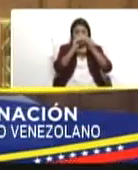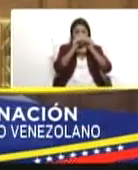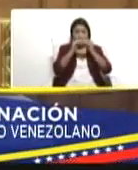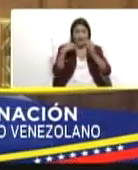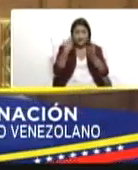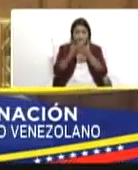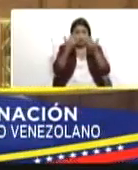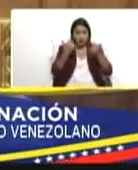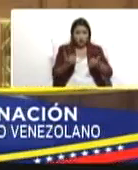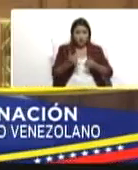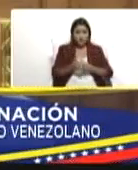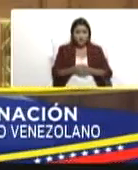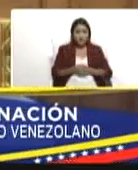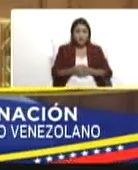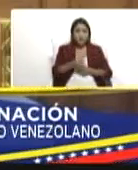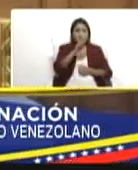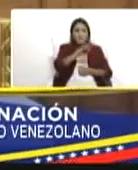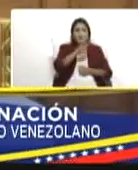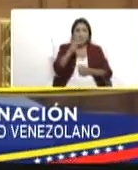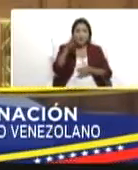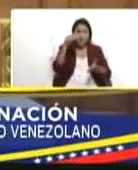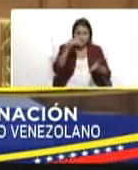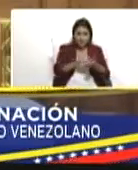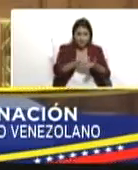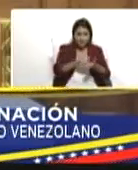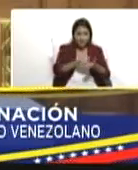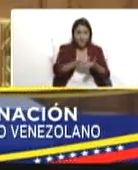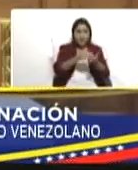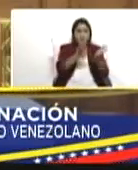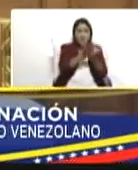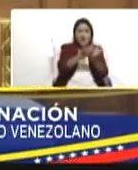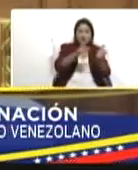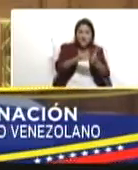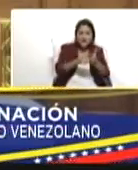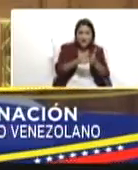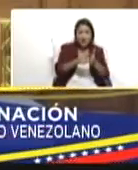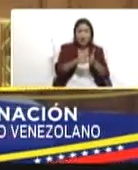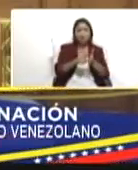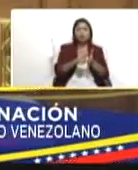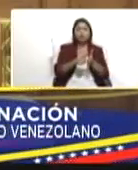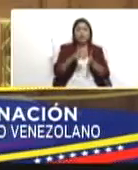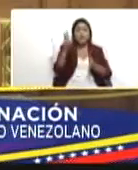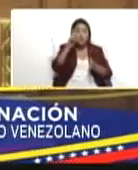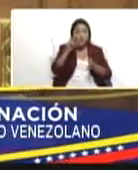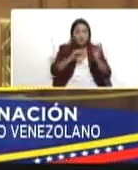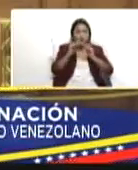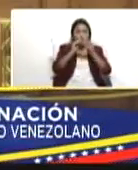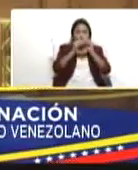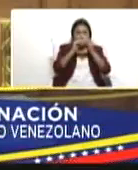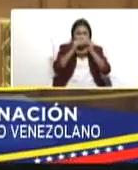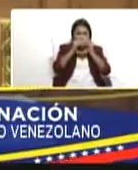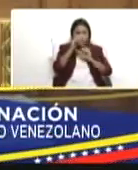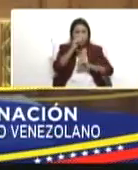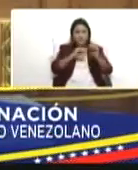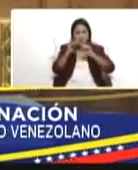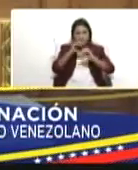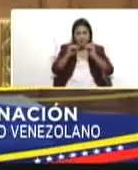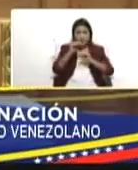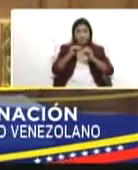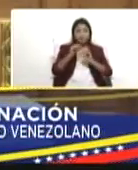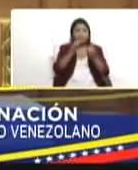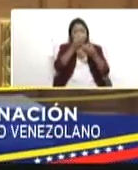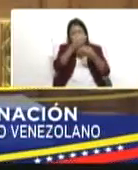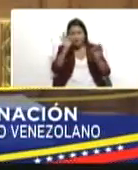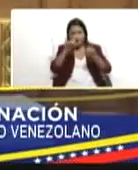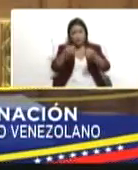este momento 24,000 planteles educativos del país los han refaccionado los han dejado de